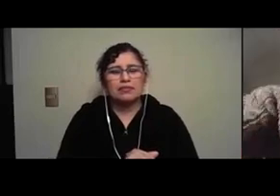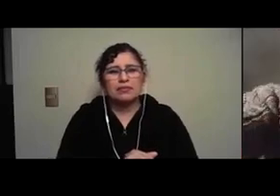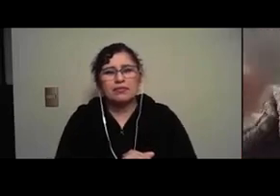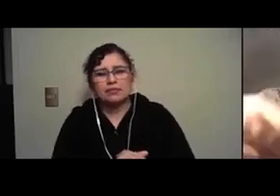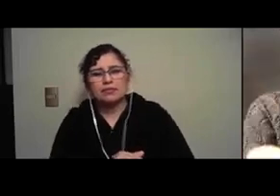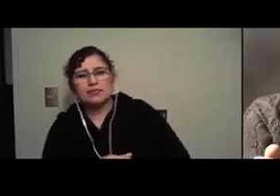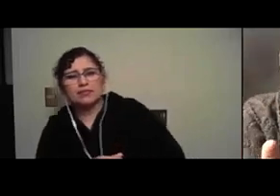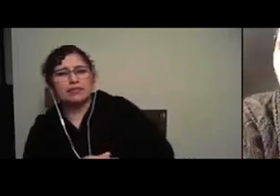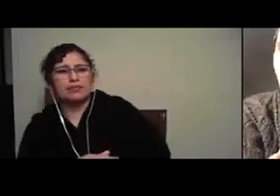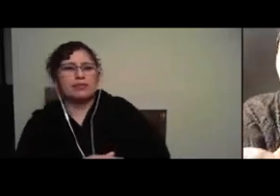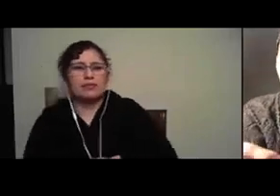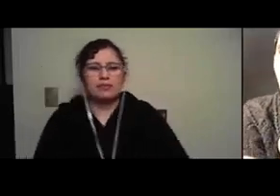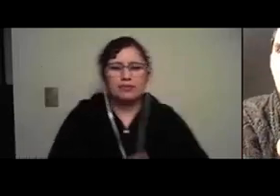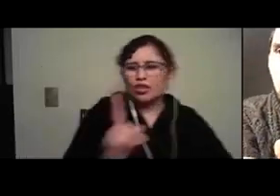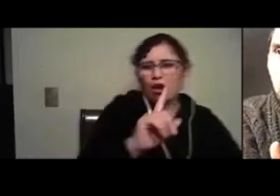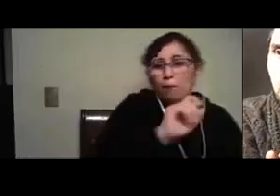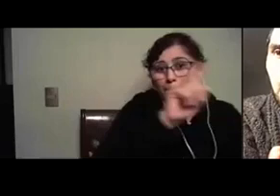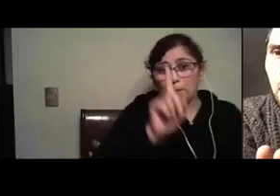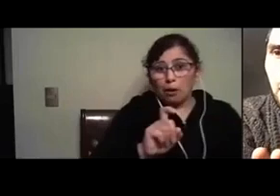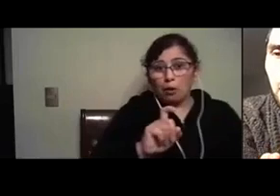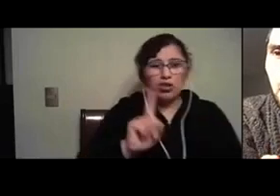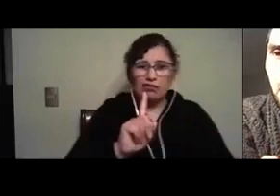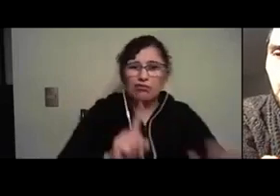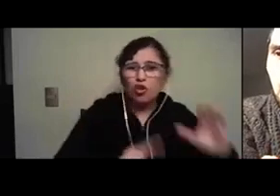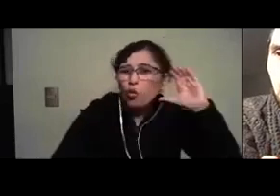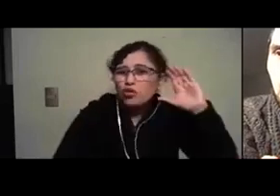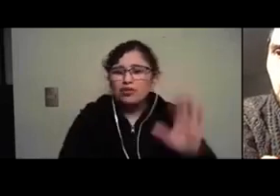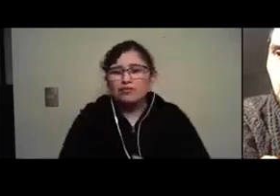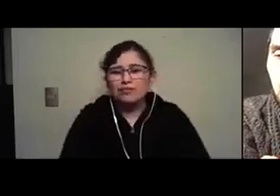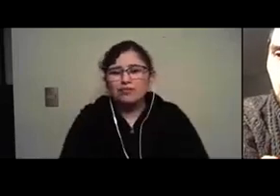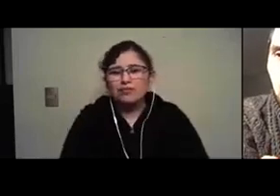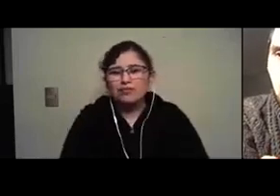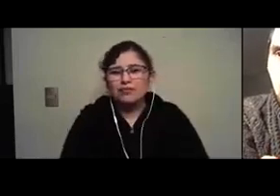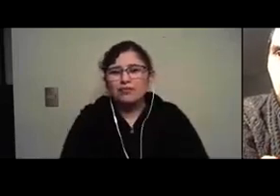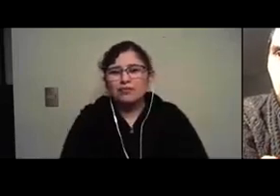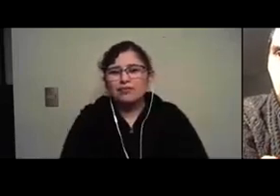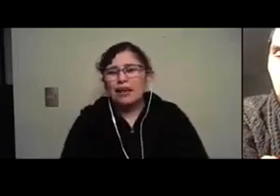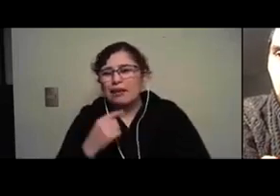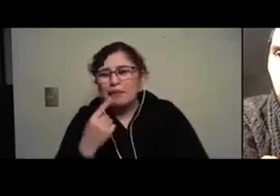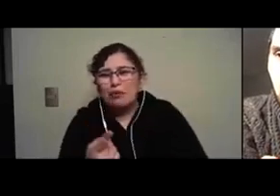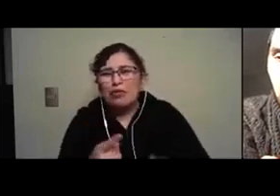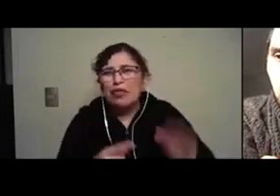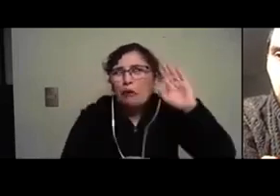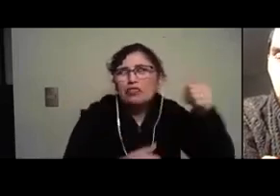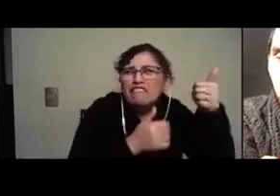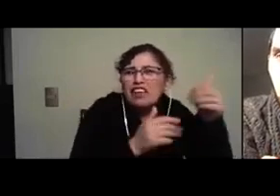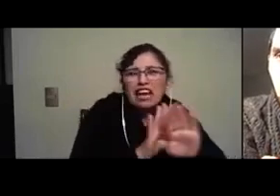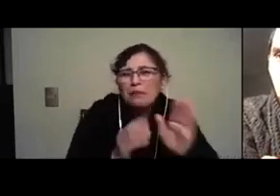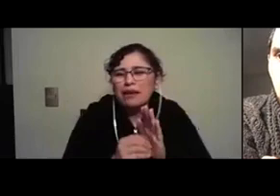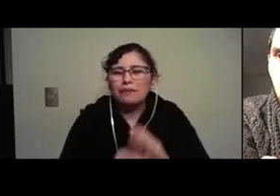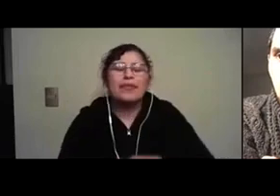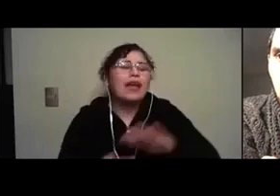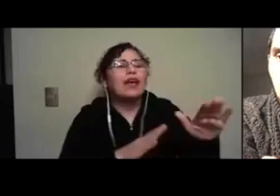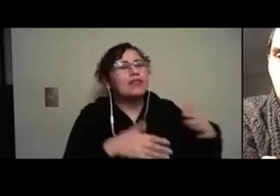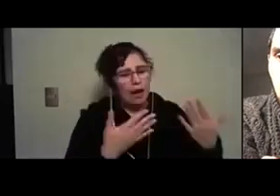Sí, perdón, no escuché la pregunta. Ah, ya. Si es que se escuchaba bien. Yo tengo una duda con respecto, por ejemplo, a